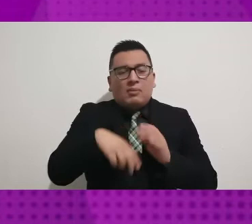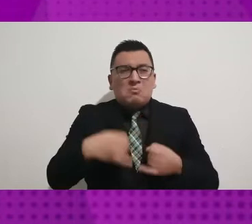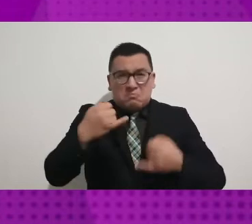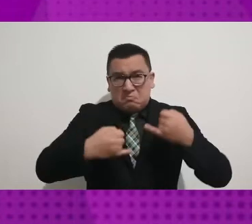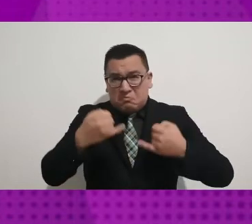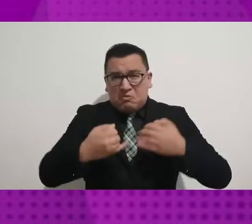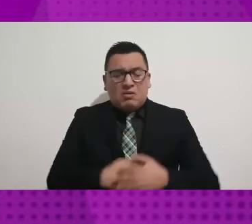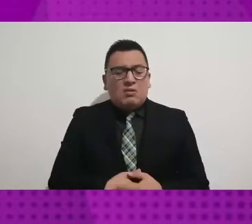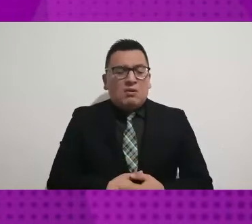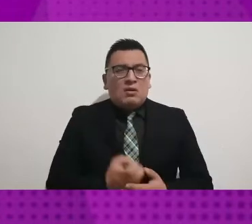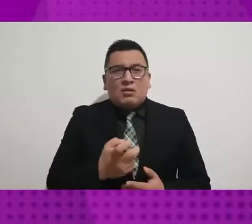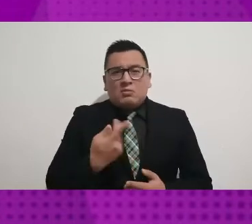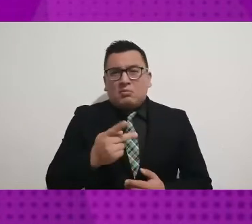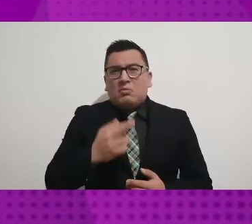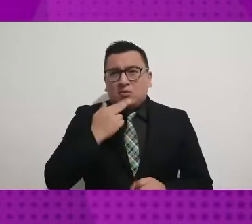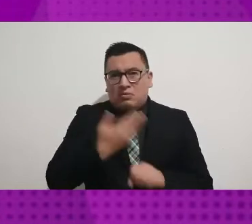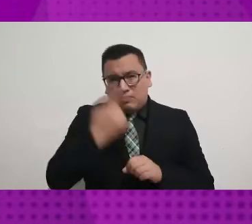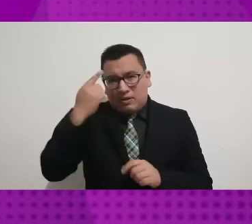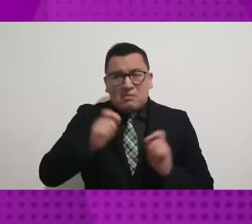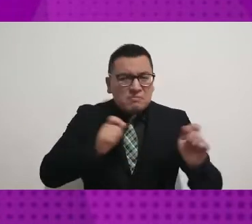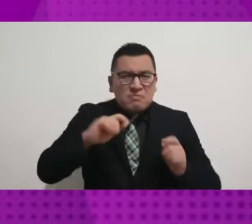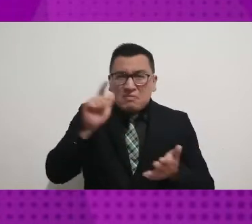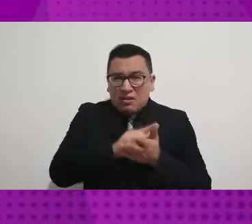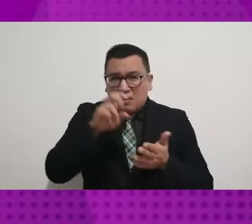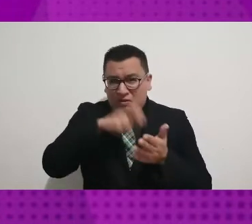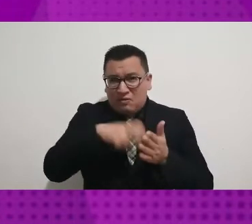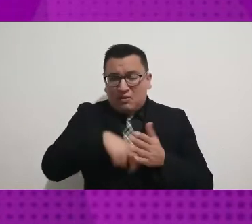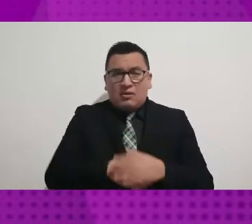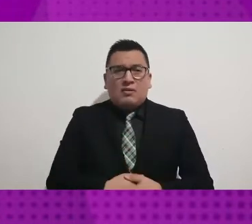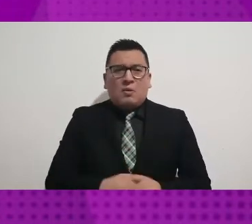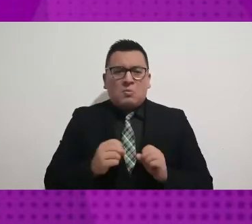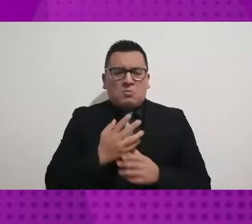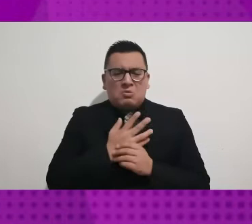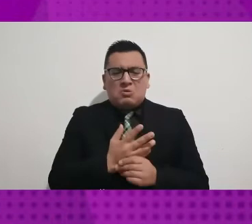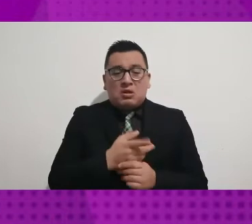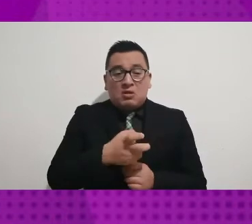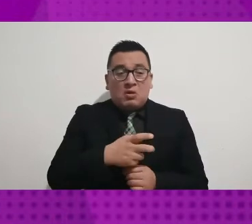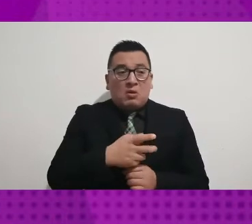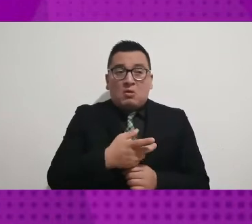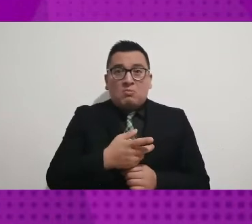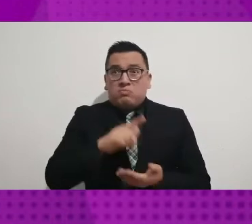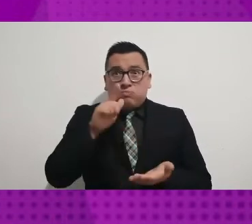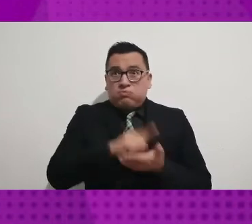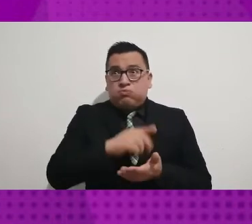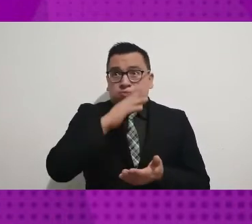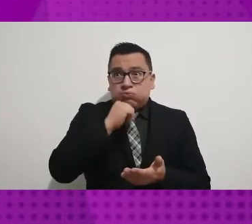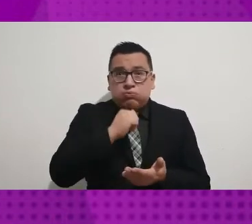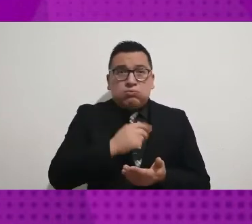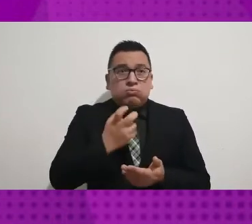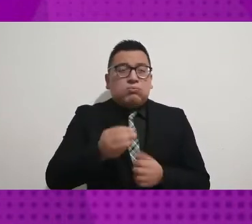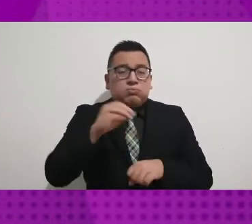los tribunales, sobre todo los que tienen capacidad de control de la constitucionalidad, de decir, este requisito es inconstitucional y